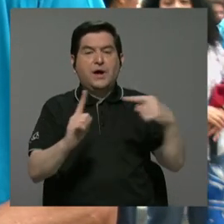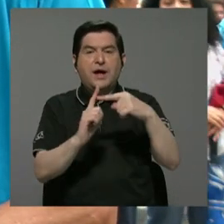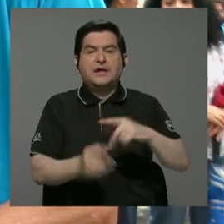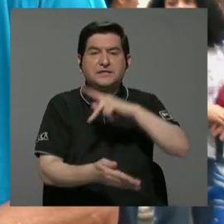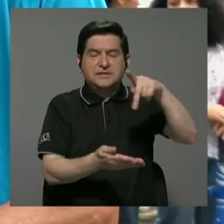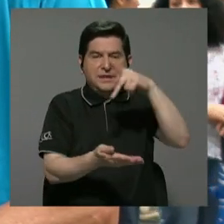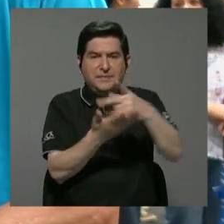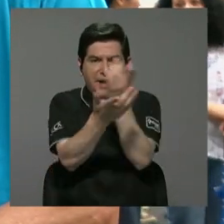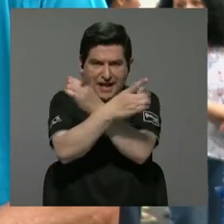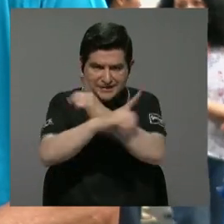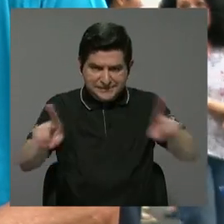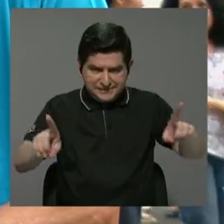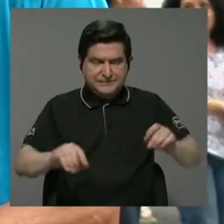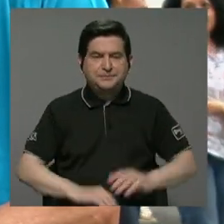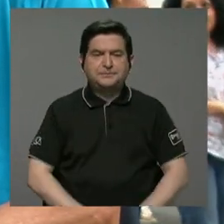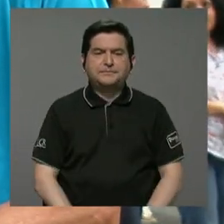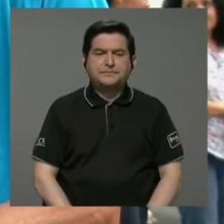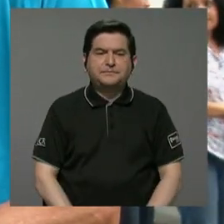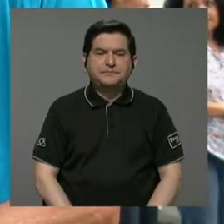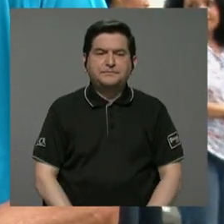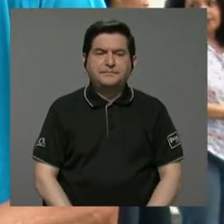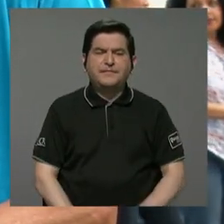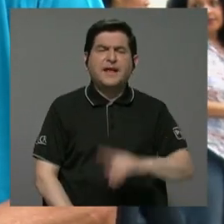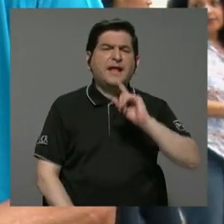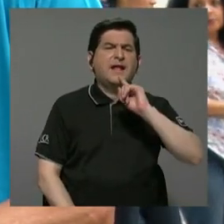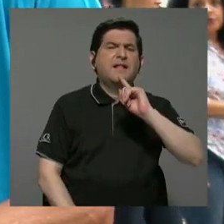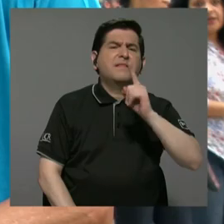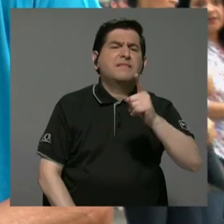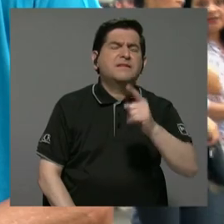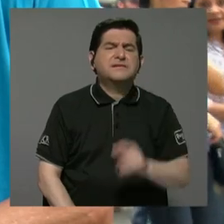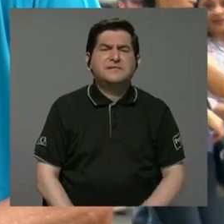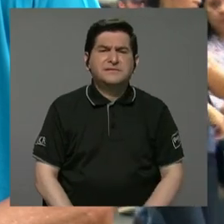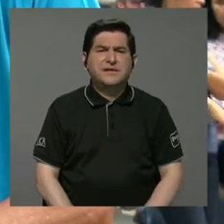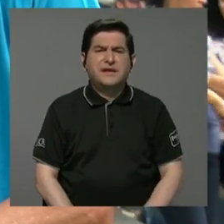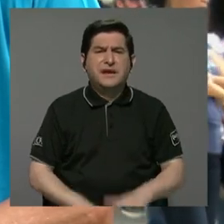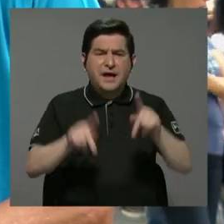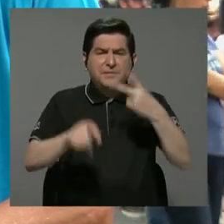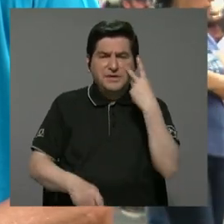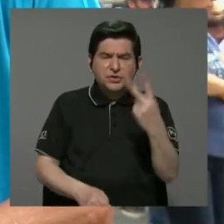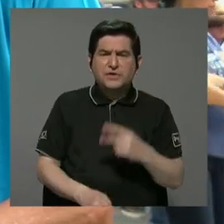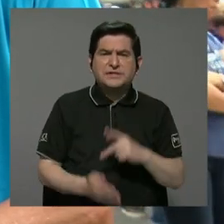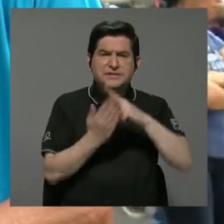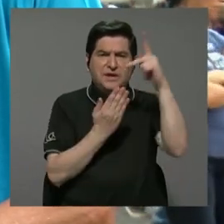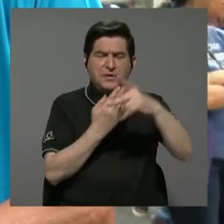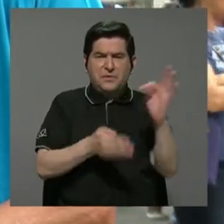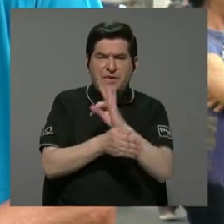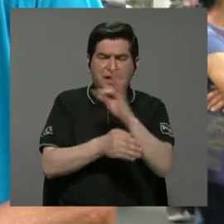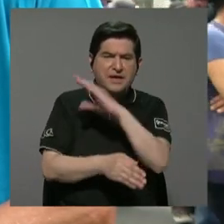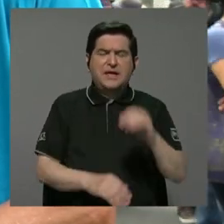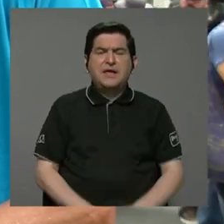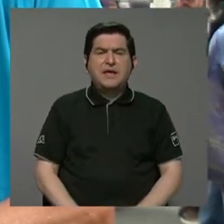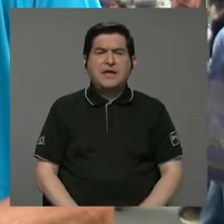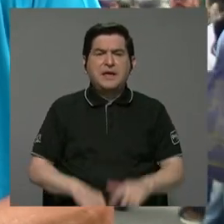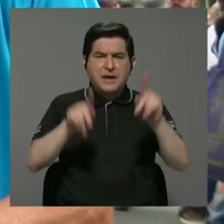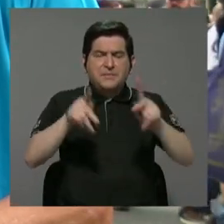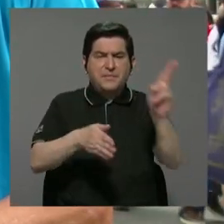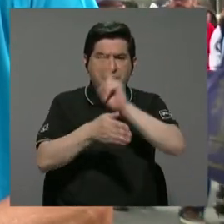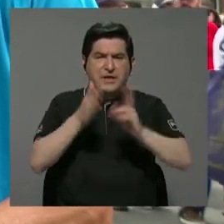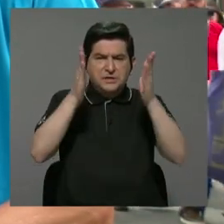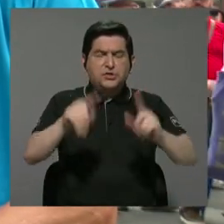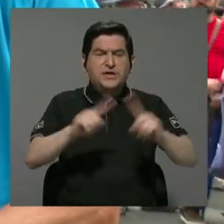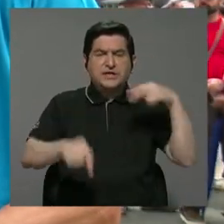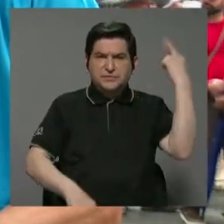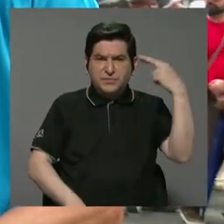de Democracia, ¿qué es lo que le dice a los televidentes y a aquellos universitarios que por diferentes